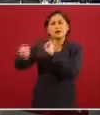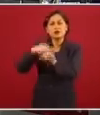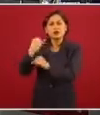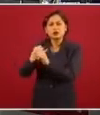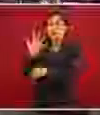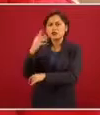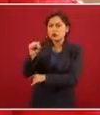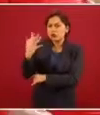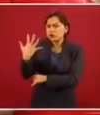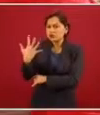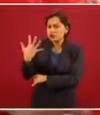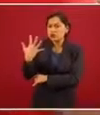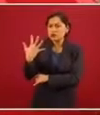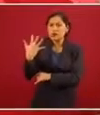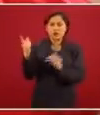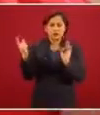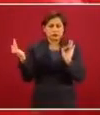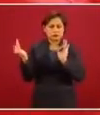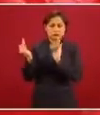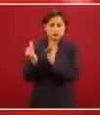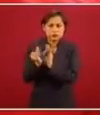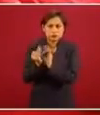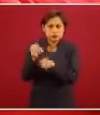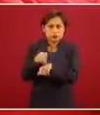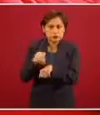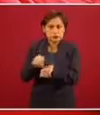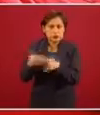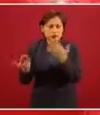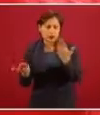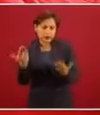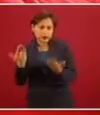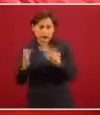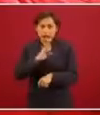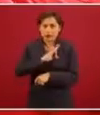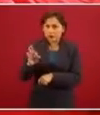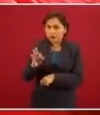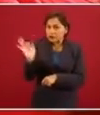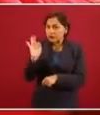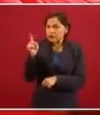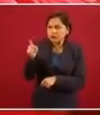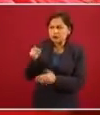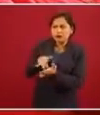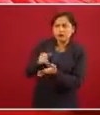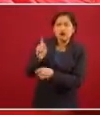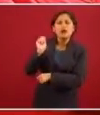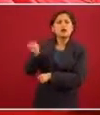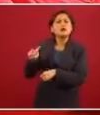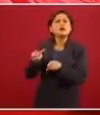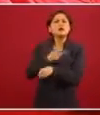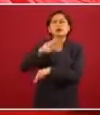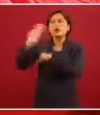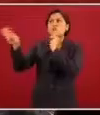5.5. Eso, aunque es muy temprano, ¿es comparable? ¿Es que nos estamos acercando a la letalidad mundial? No. Me